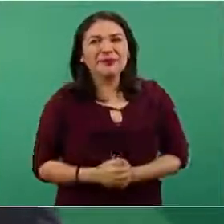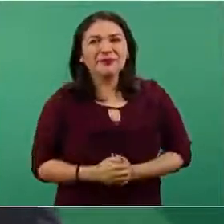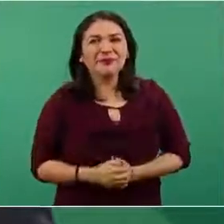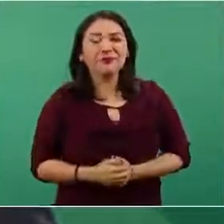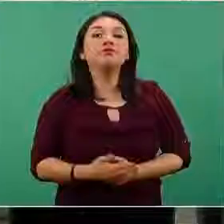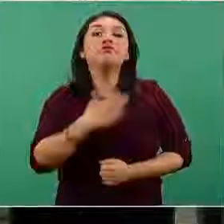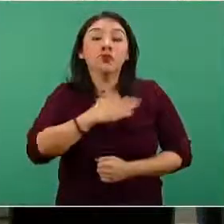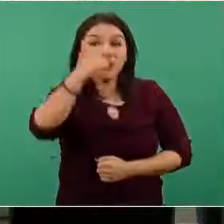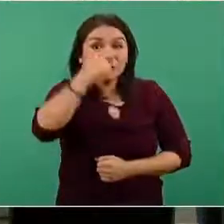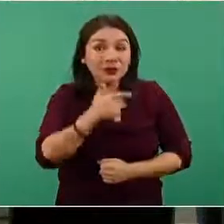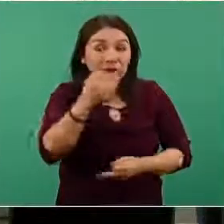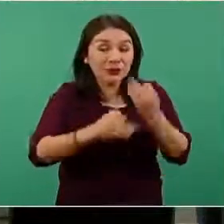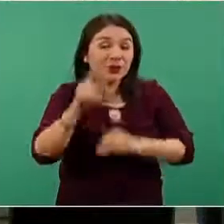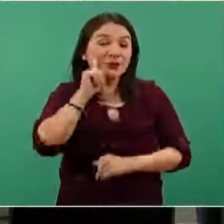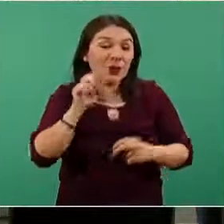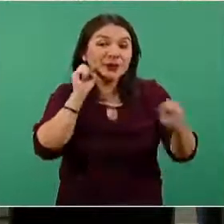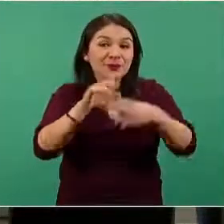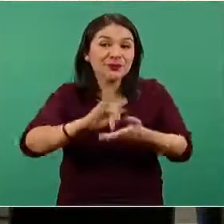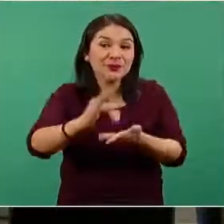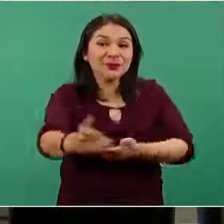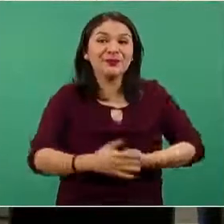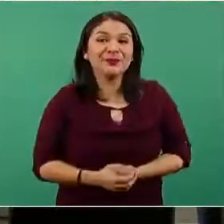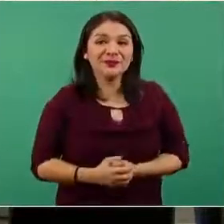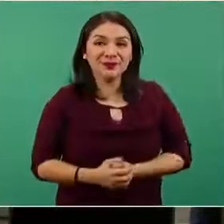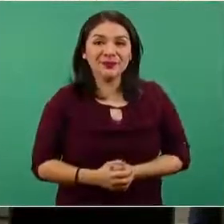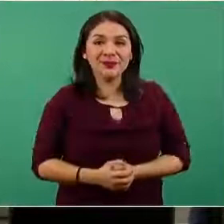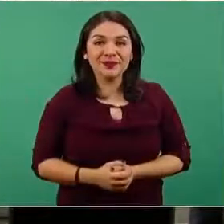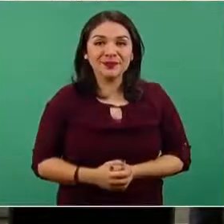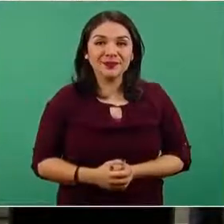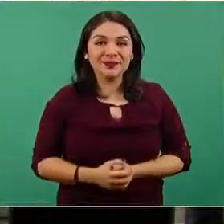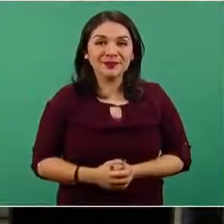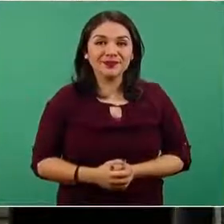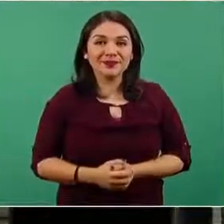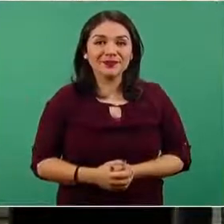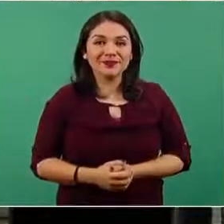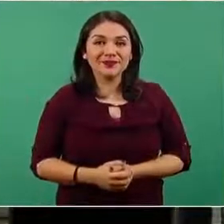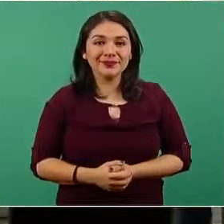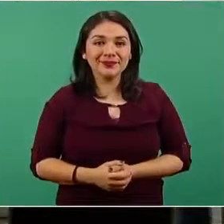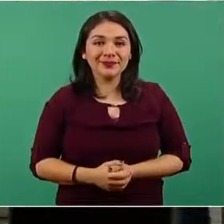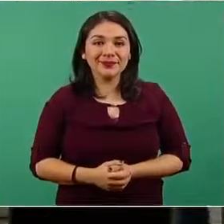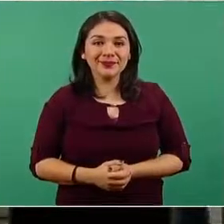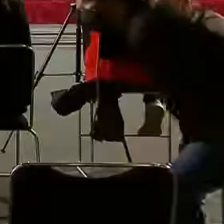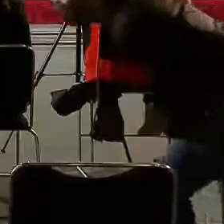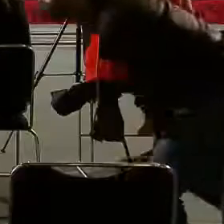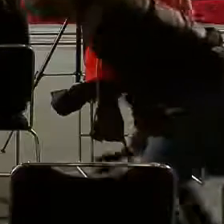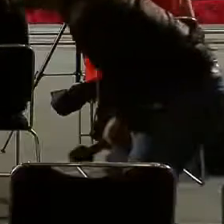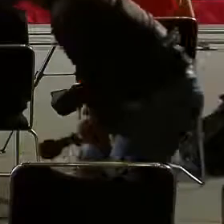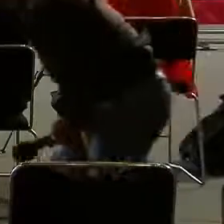Que tengan buenas noches y nos vemos mañana. Gracias. Gracias, buenas noches.